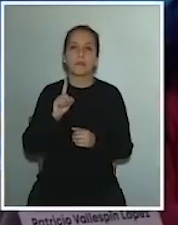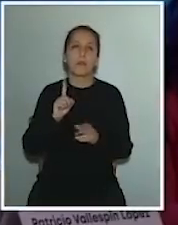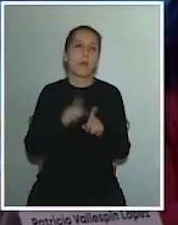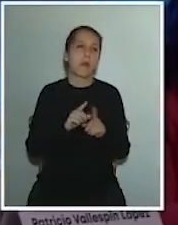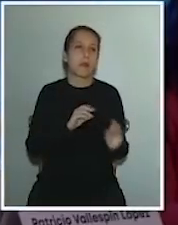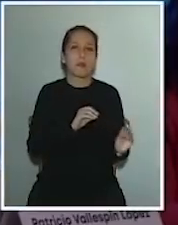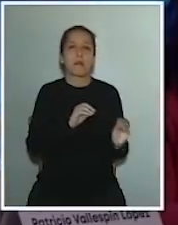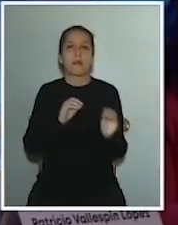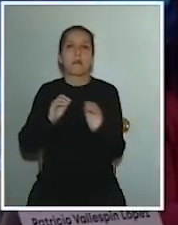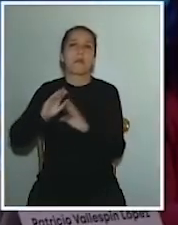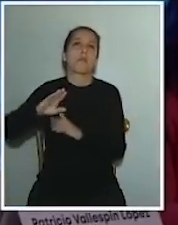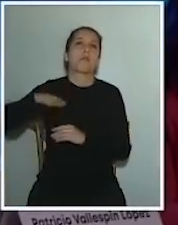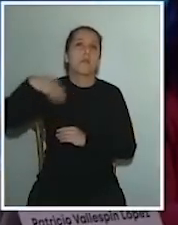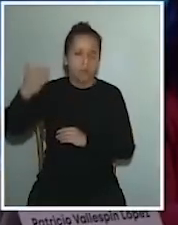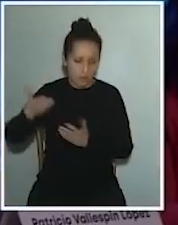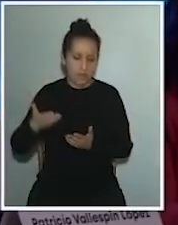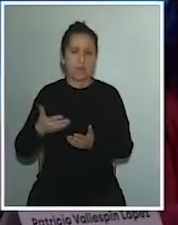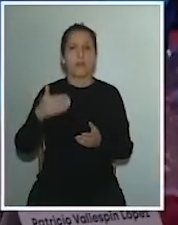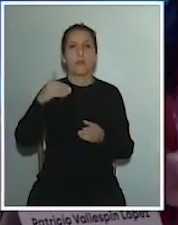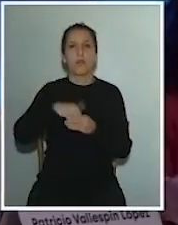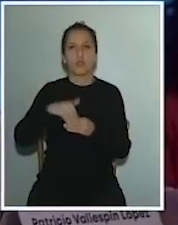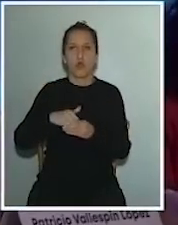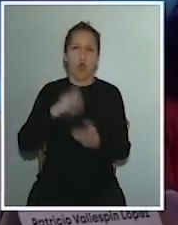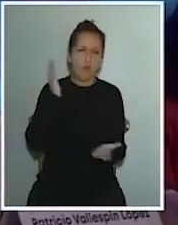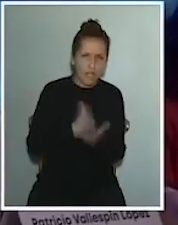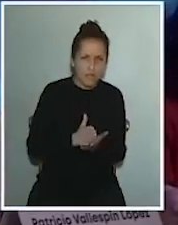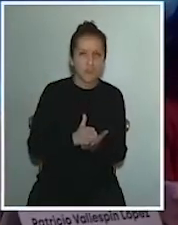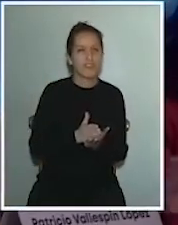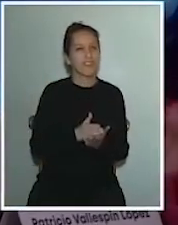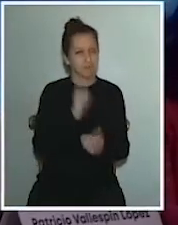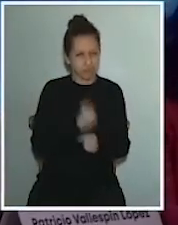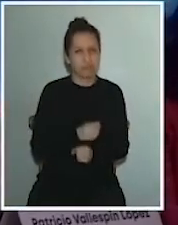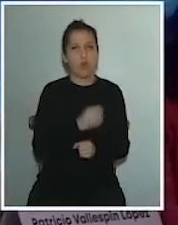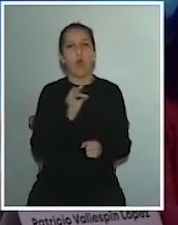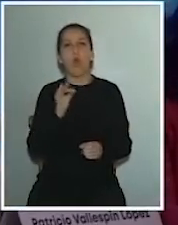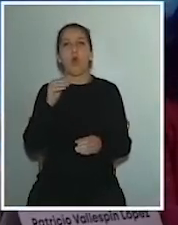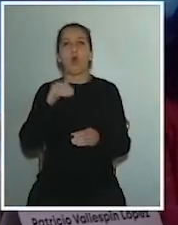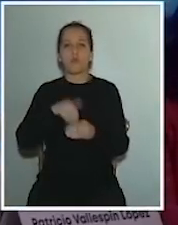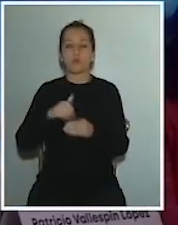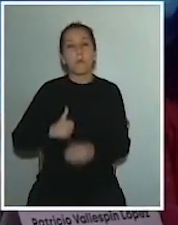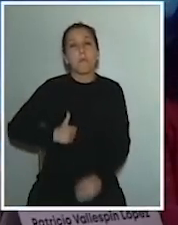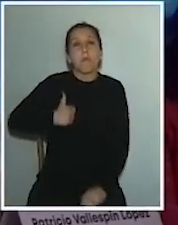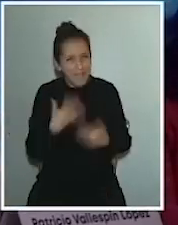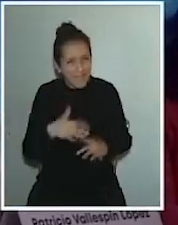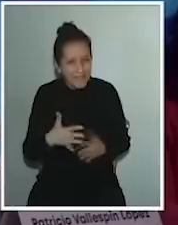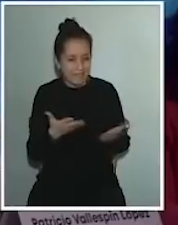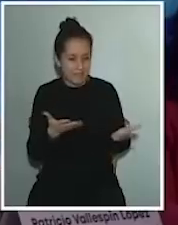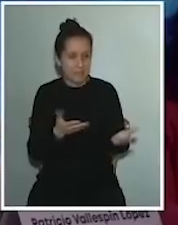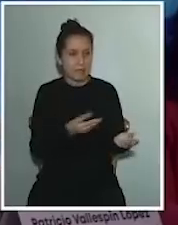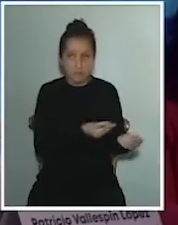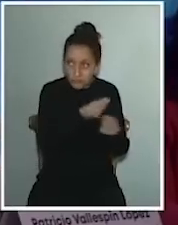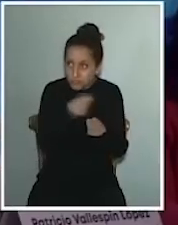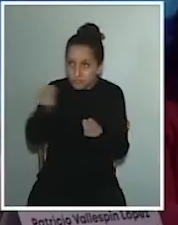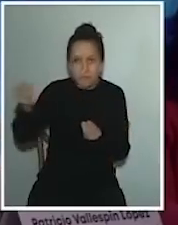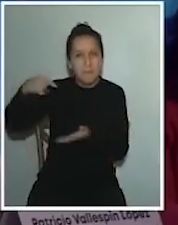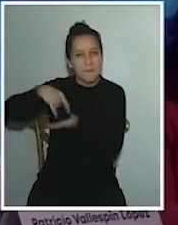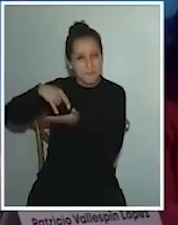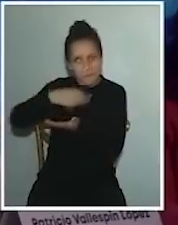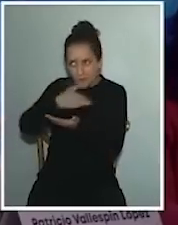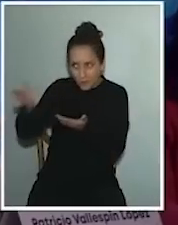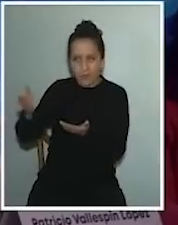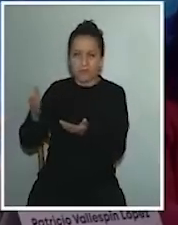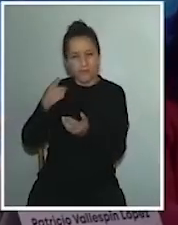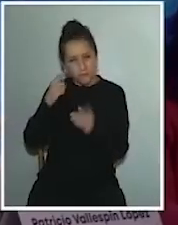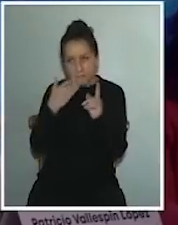discutiendo el voto obligatorio voto voluntario estamos viviendo muchas cosas que quizás no son tan urgentes e importantes como lo que ustedes esperan una muy buena cosa